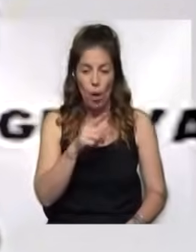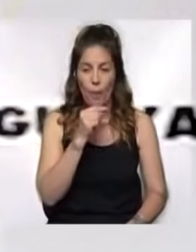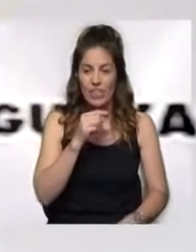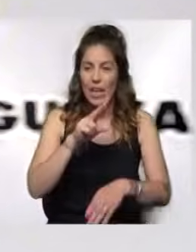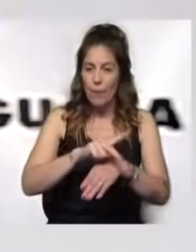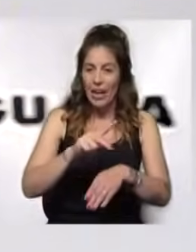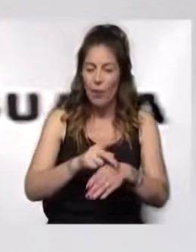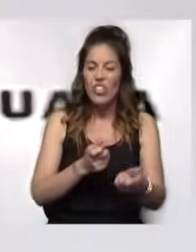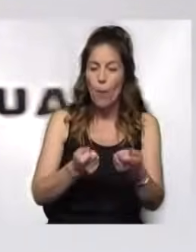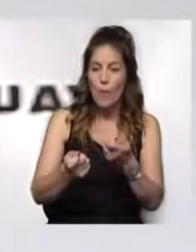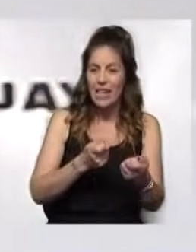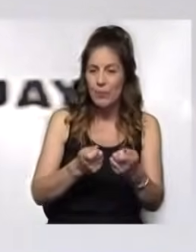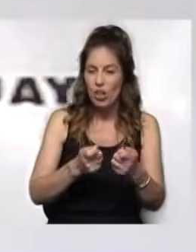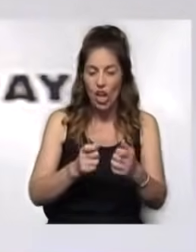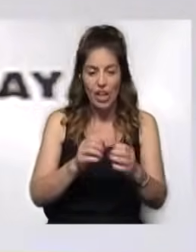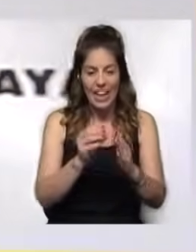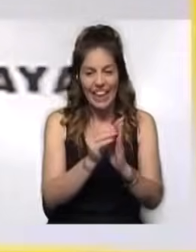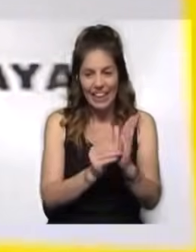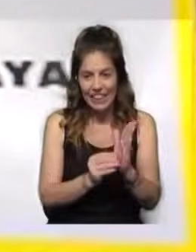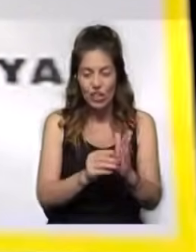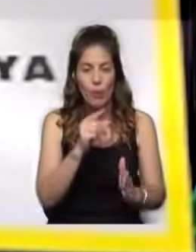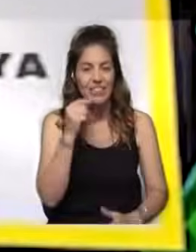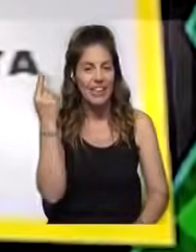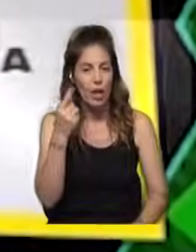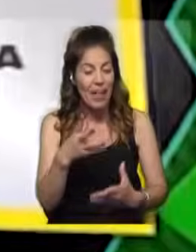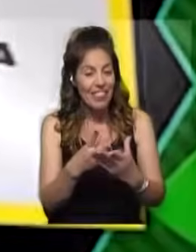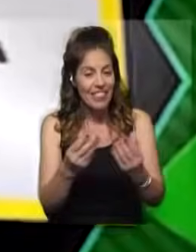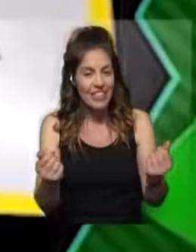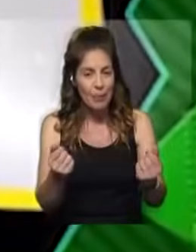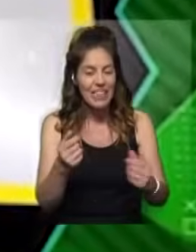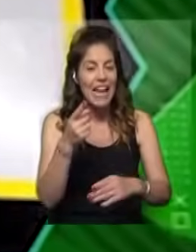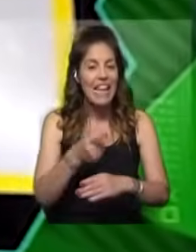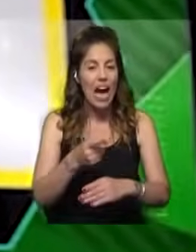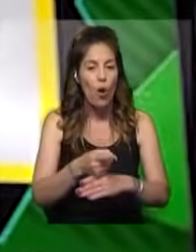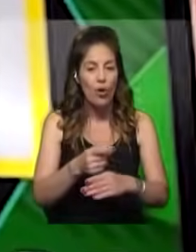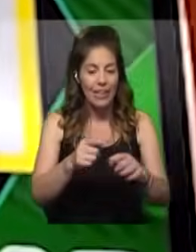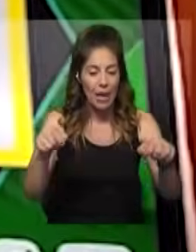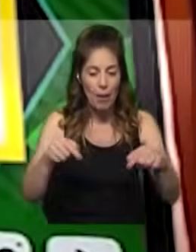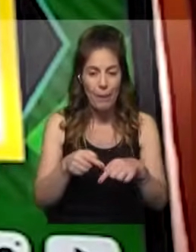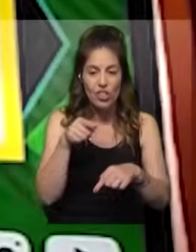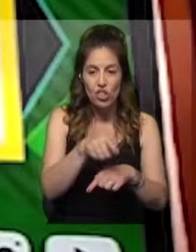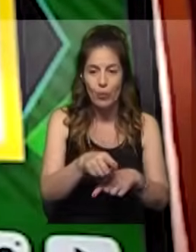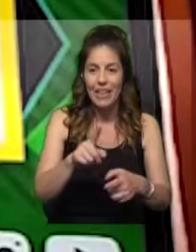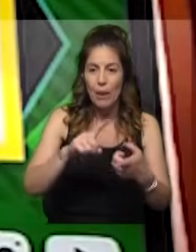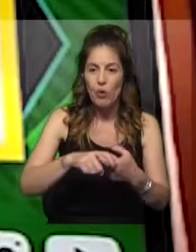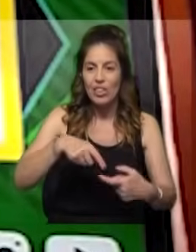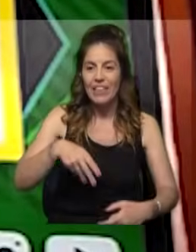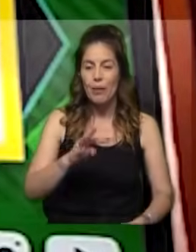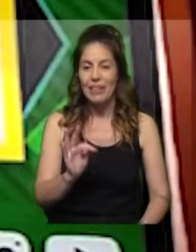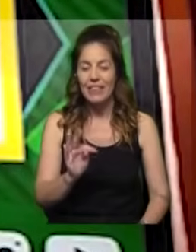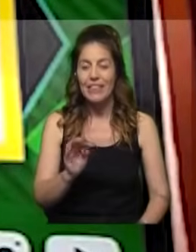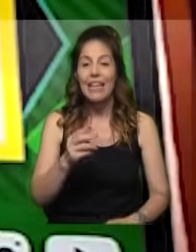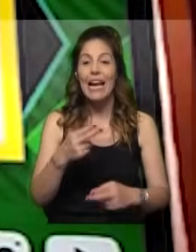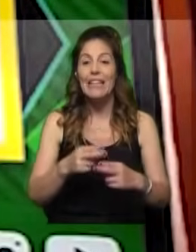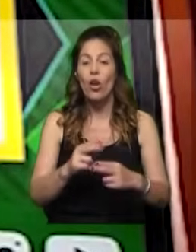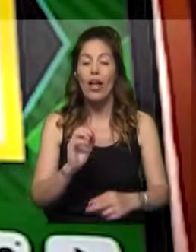paraguayos manipularon el registro de Interpol para desaparecer la orden sobre García troche catalogada como código rojo